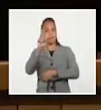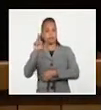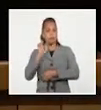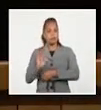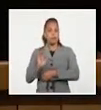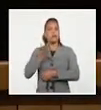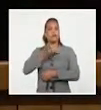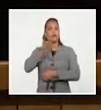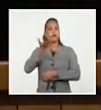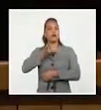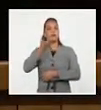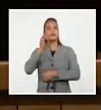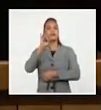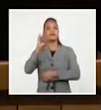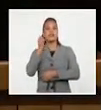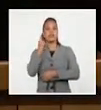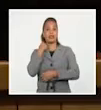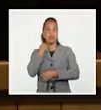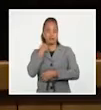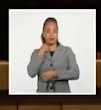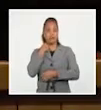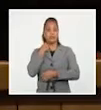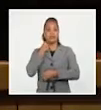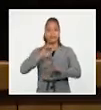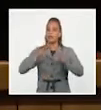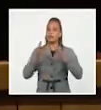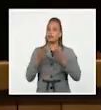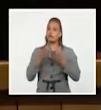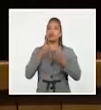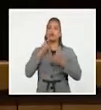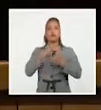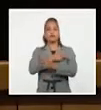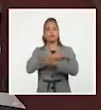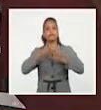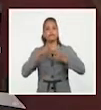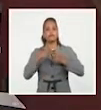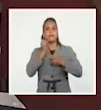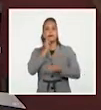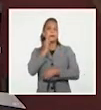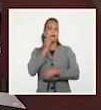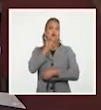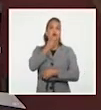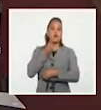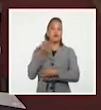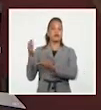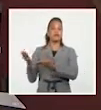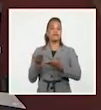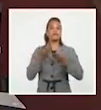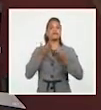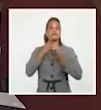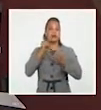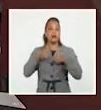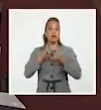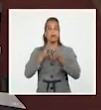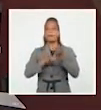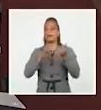ha estado a la altura de las circunstancias y ha sabido defenderse. Como novedad de este octavo Congreso podemos decir que